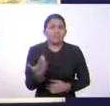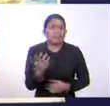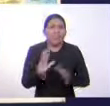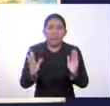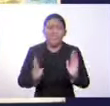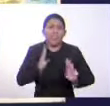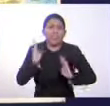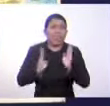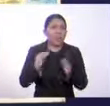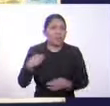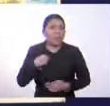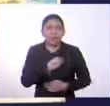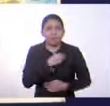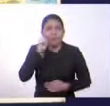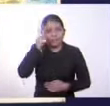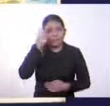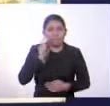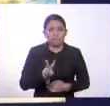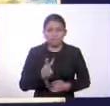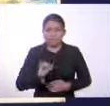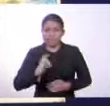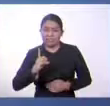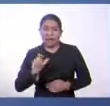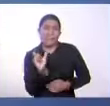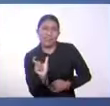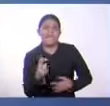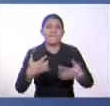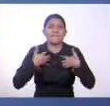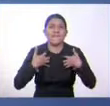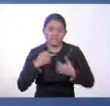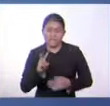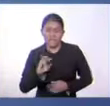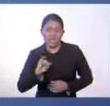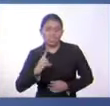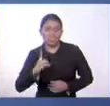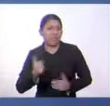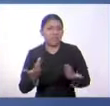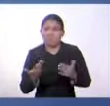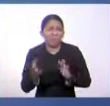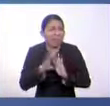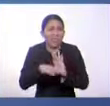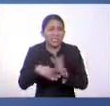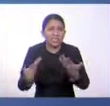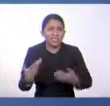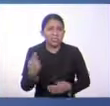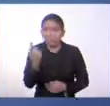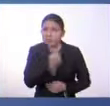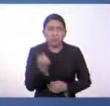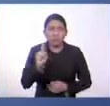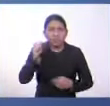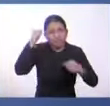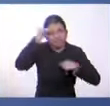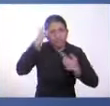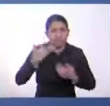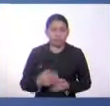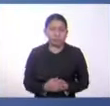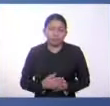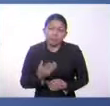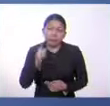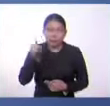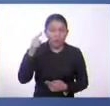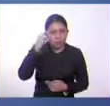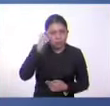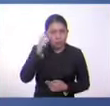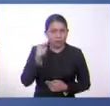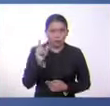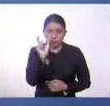quizás médico. Bueno, aquí me gustaría introducir también algunos conceptos y algunas nociones que tal vez ustedes ya han escuchado